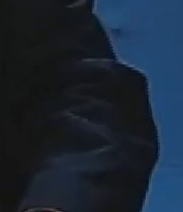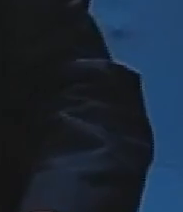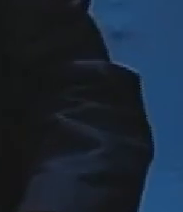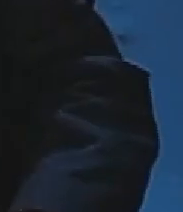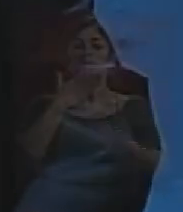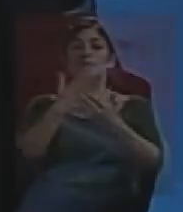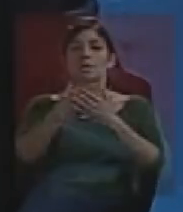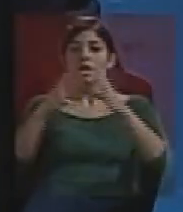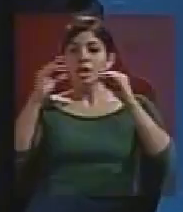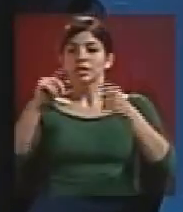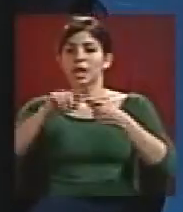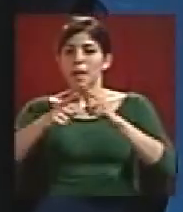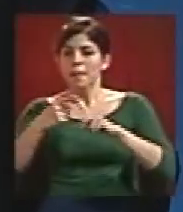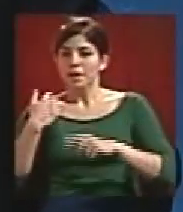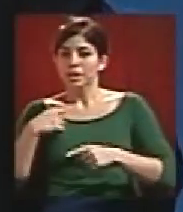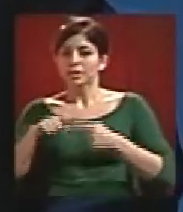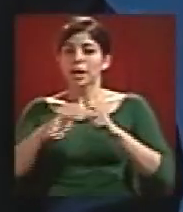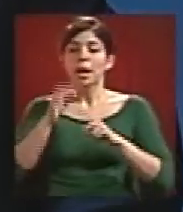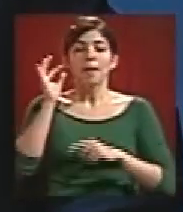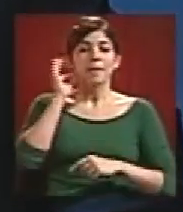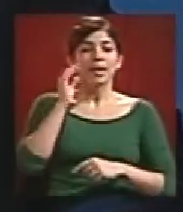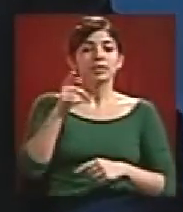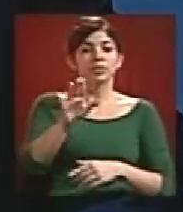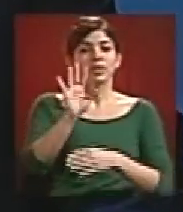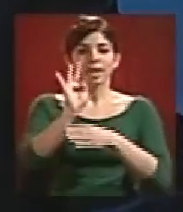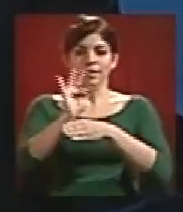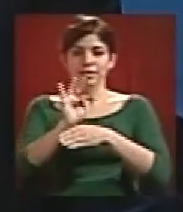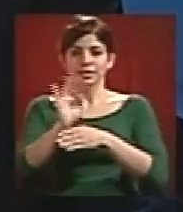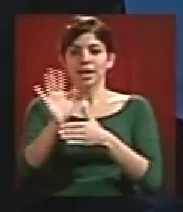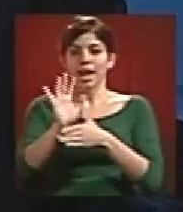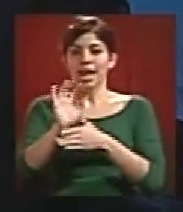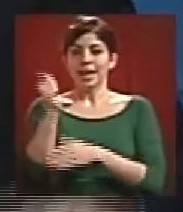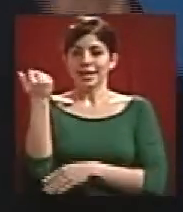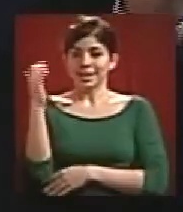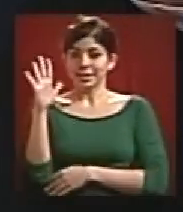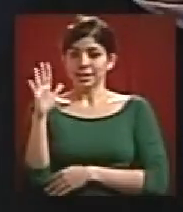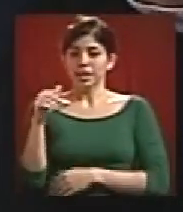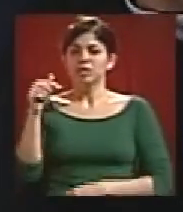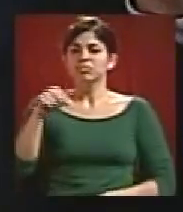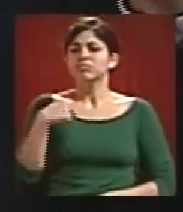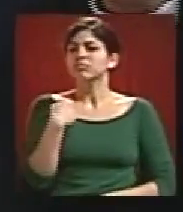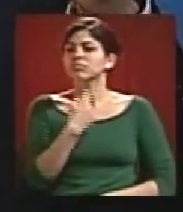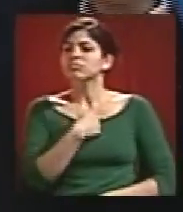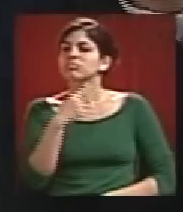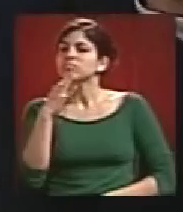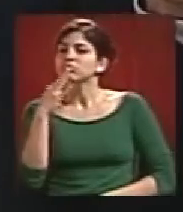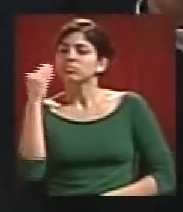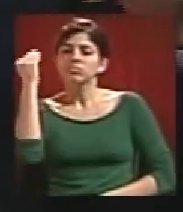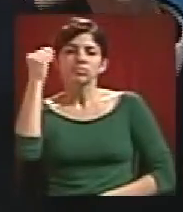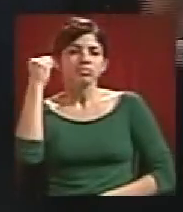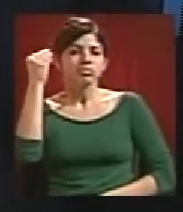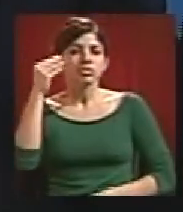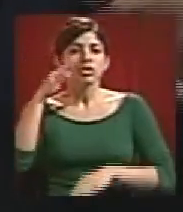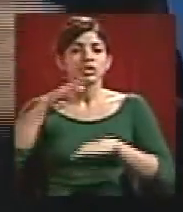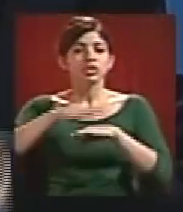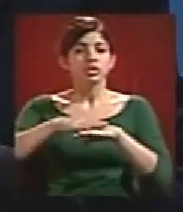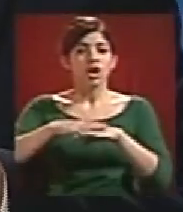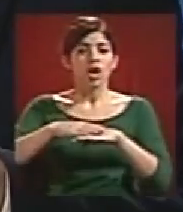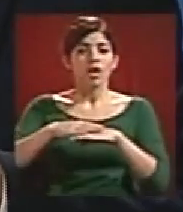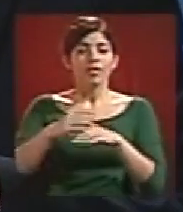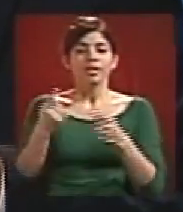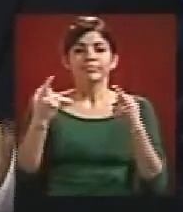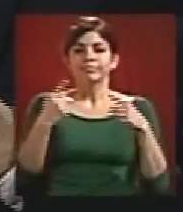Buenas noches, amigas y amigos de su TV, Canal 15, donde hoy reflexionaremos sobre los eventos de los